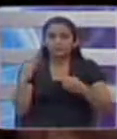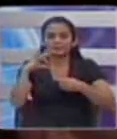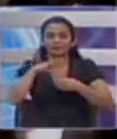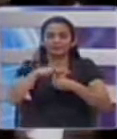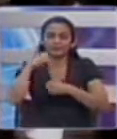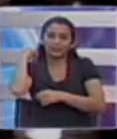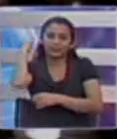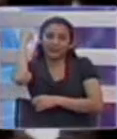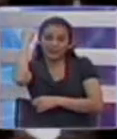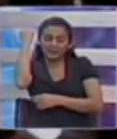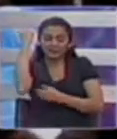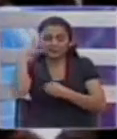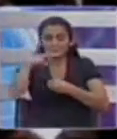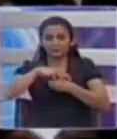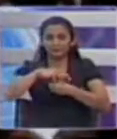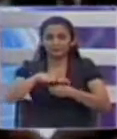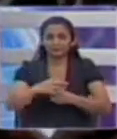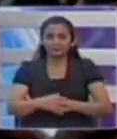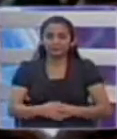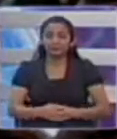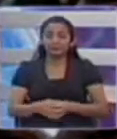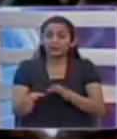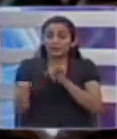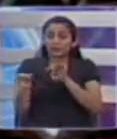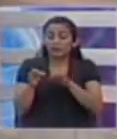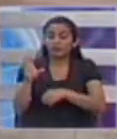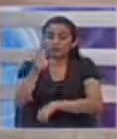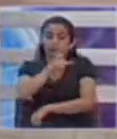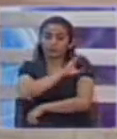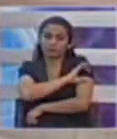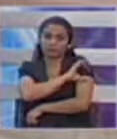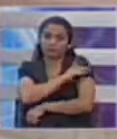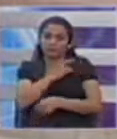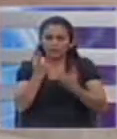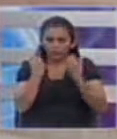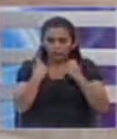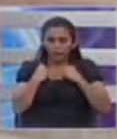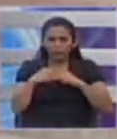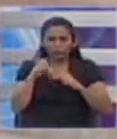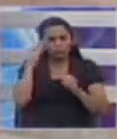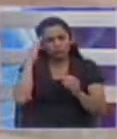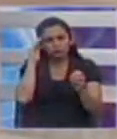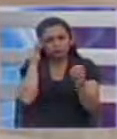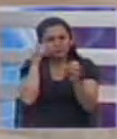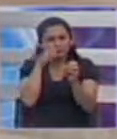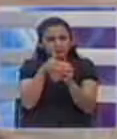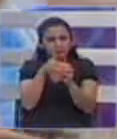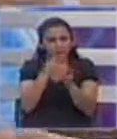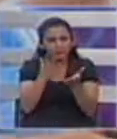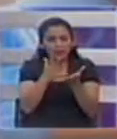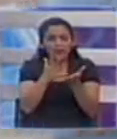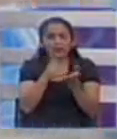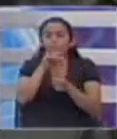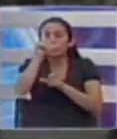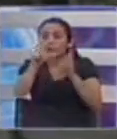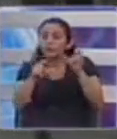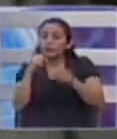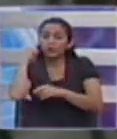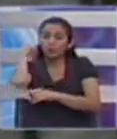este derecho. Finalmente destacaron que el trabajo del Consejo Nacional Electoral tiene como objetivo hacer prevalecer la voluntad de